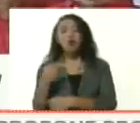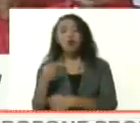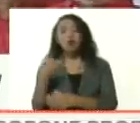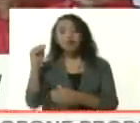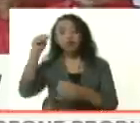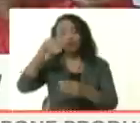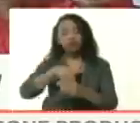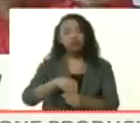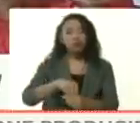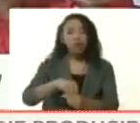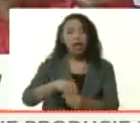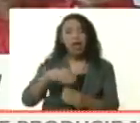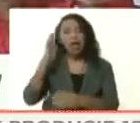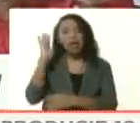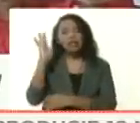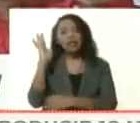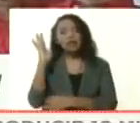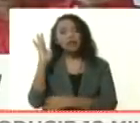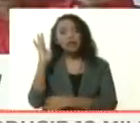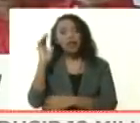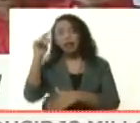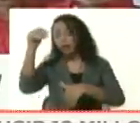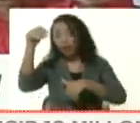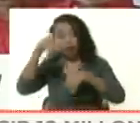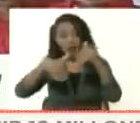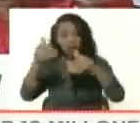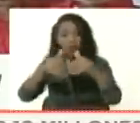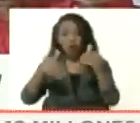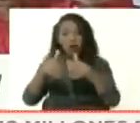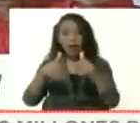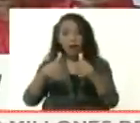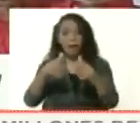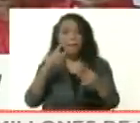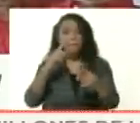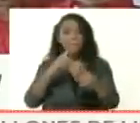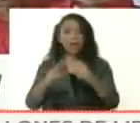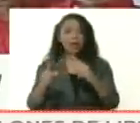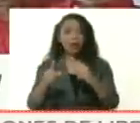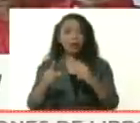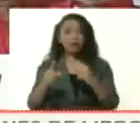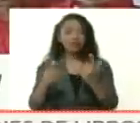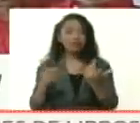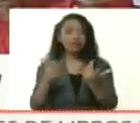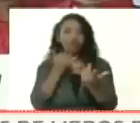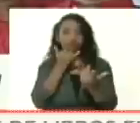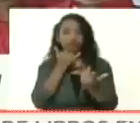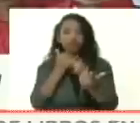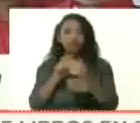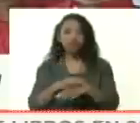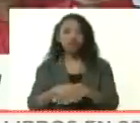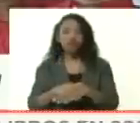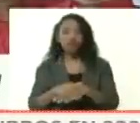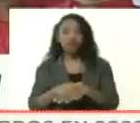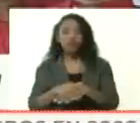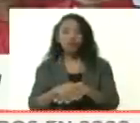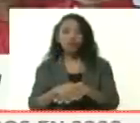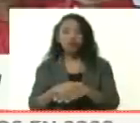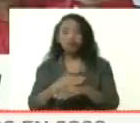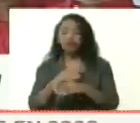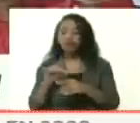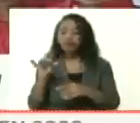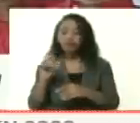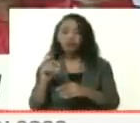Nacional, que no va a estar, perdón, en elecciones, pero que extrañamente nombraron una comisión preliminar y están